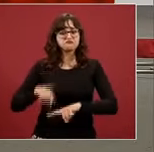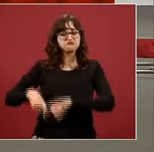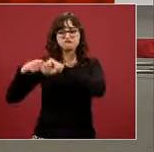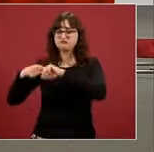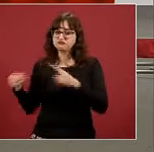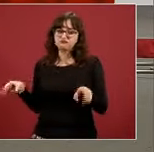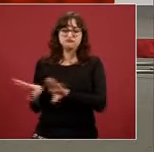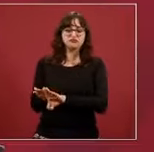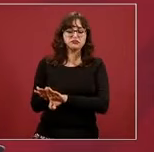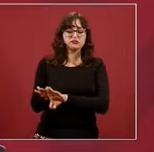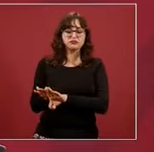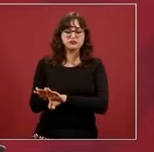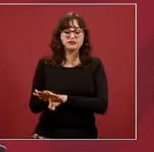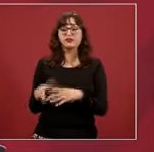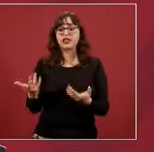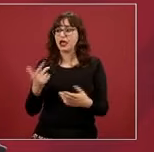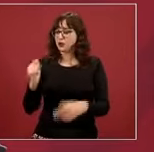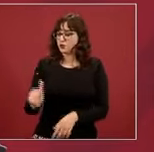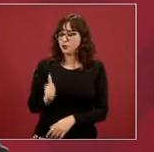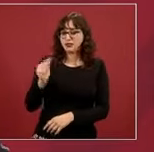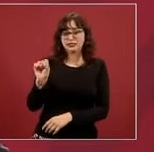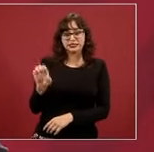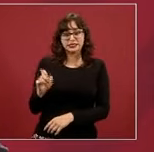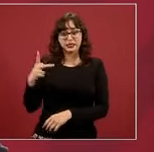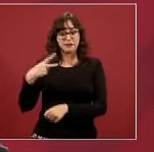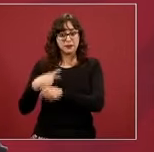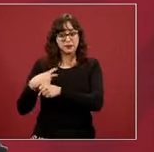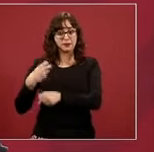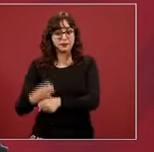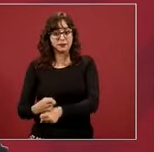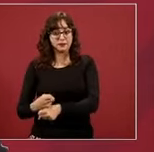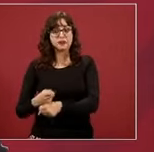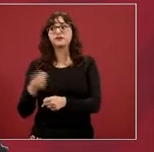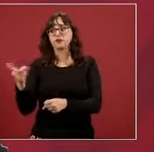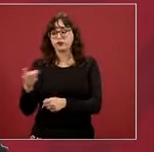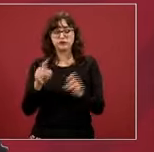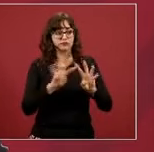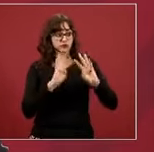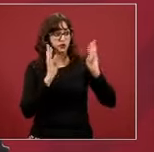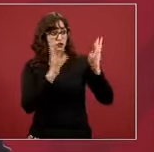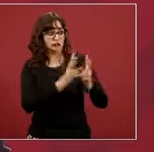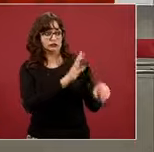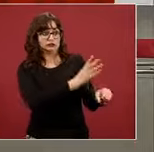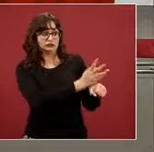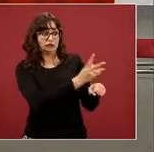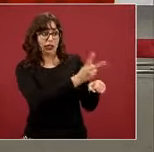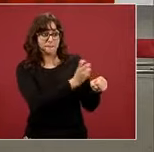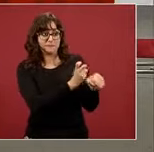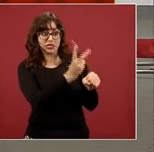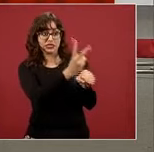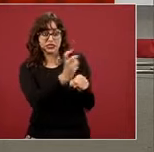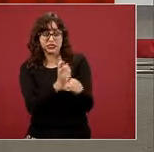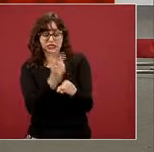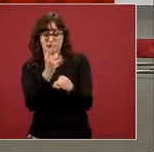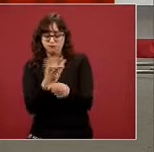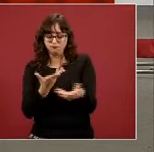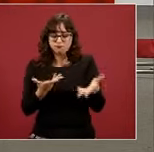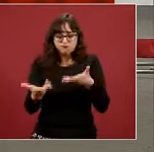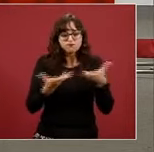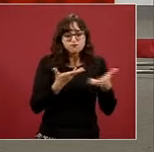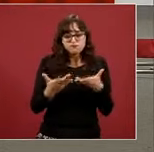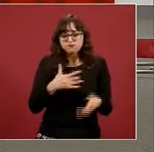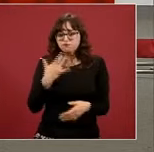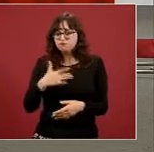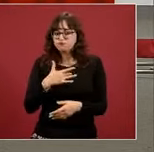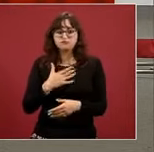de la Secretaría de Educación Pública para convocar a este Consejo Nacional Educativo, y se decidió suspender de